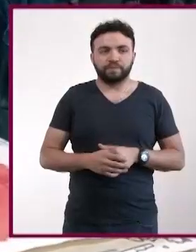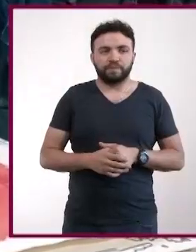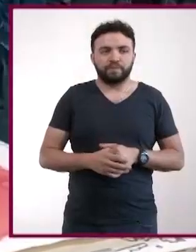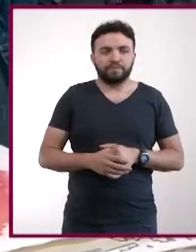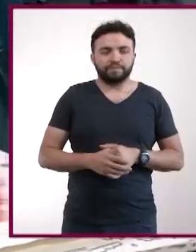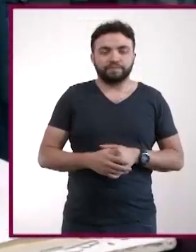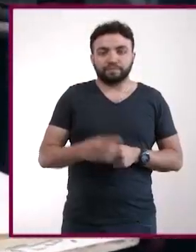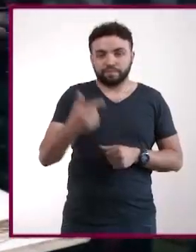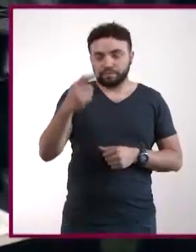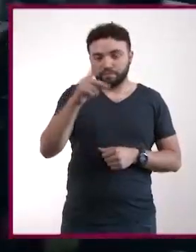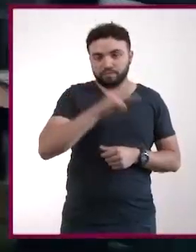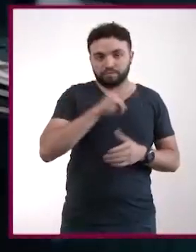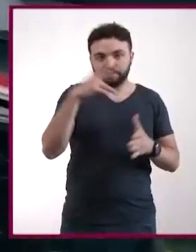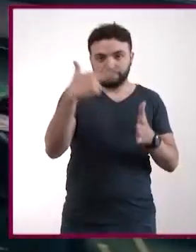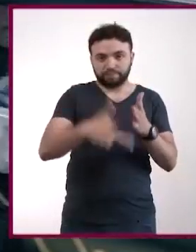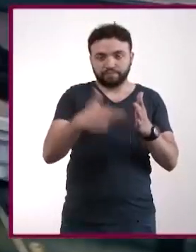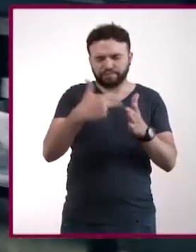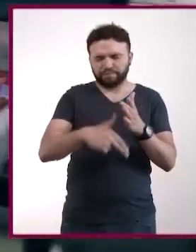Digamos que mi taller